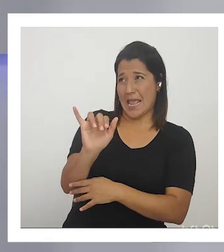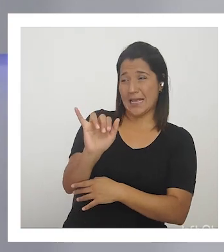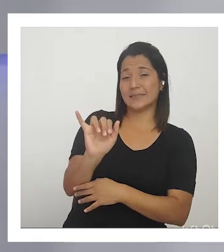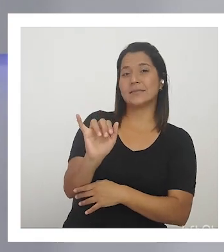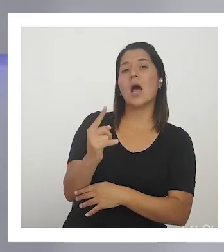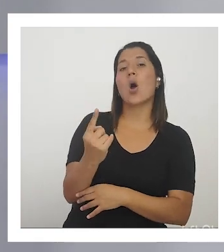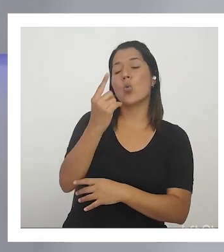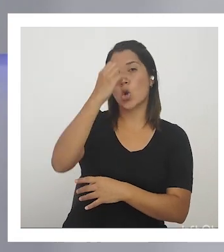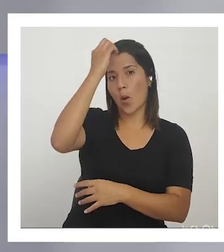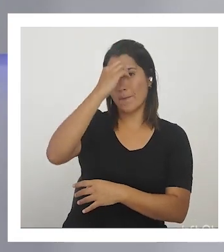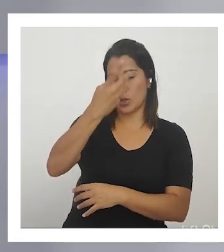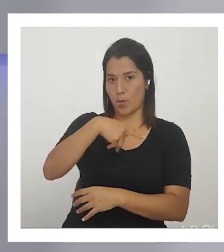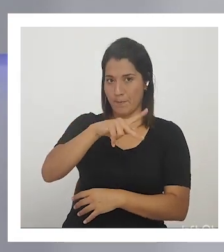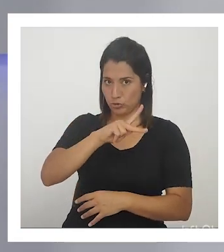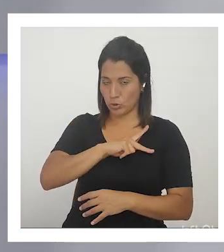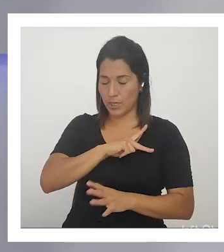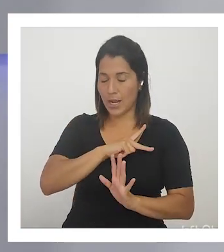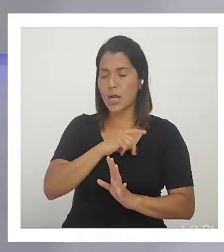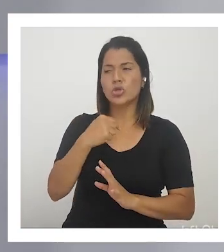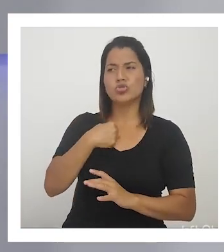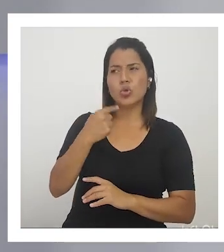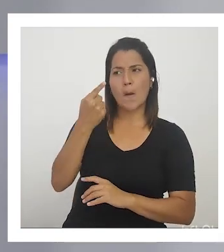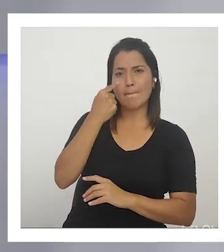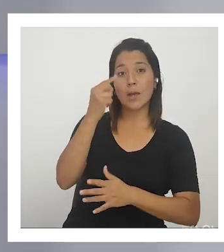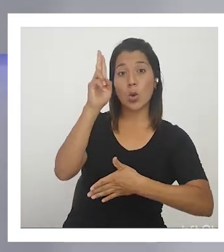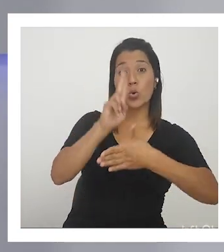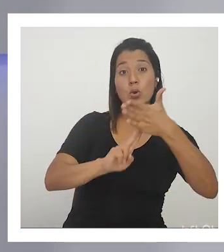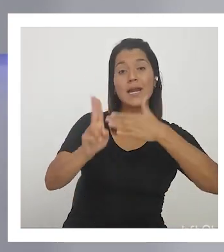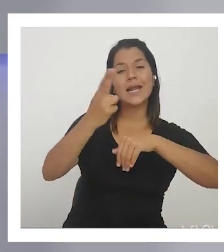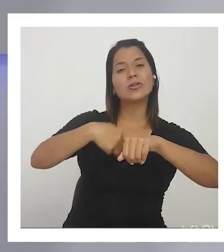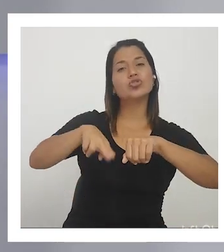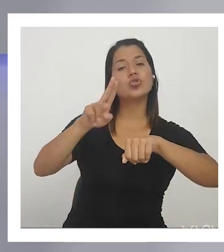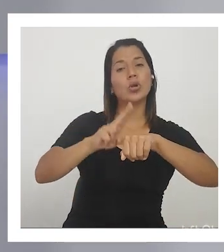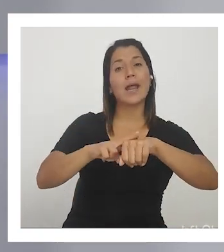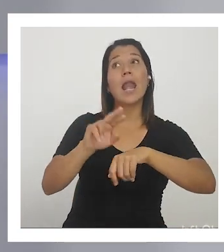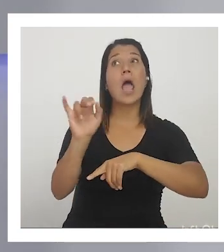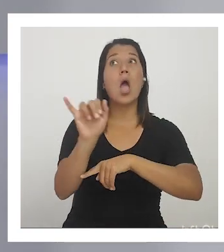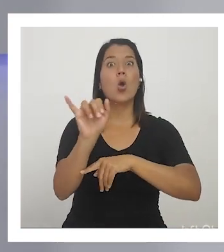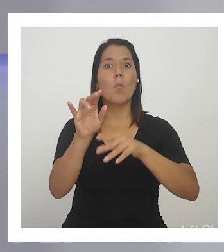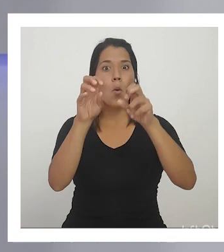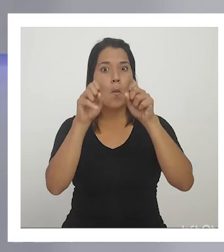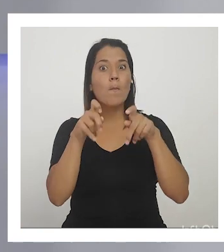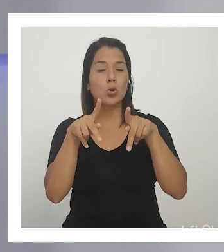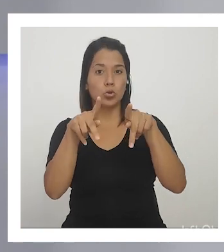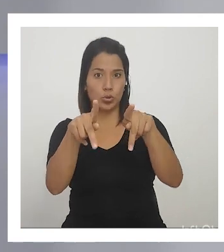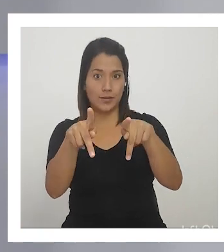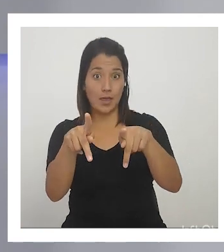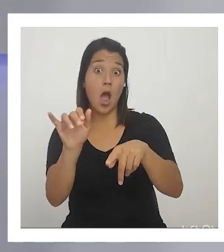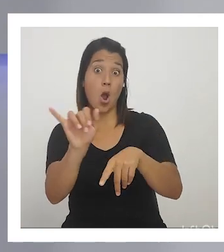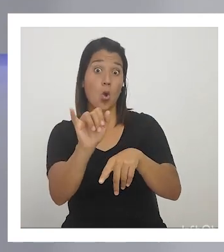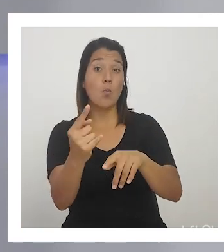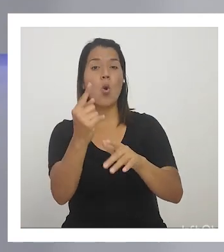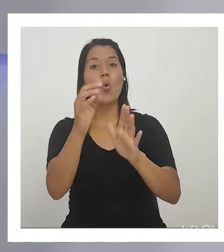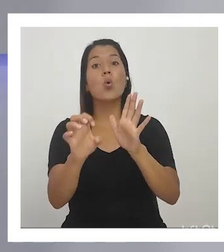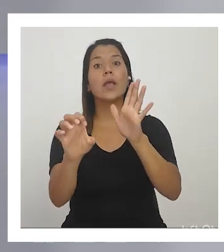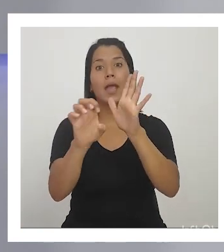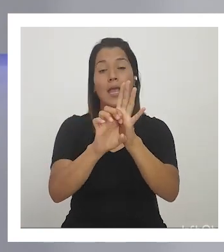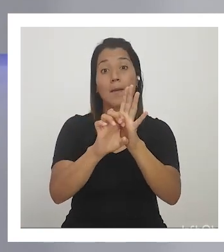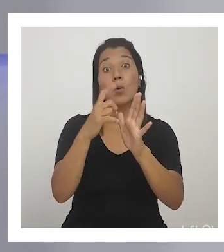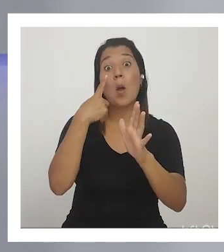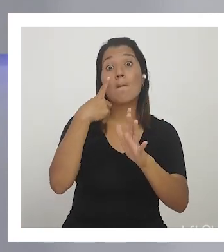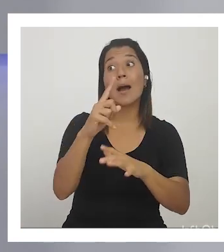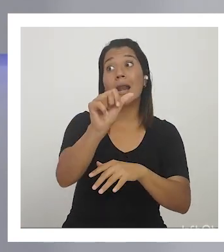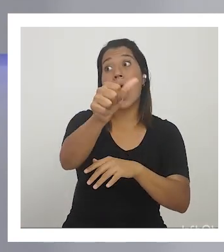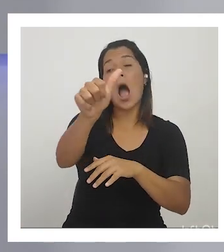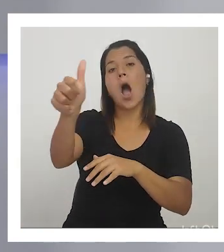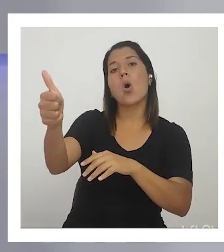Yo veo el caso de la Universidad Nacional como una oportunidad y un ejemplo para el resto de centros de enseñanza